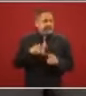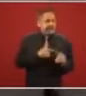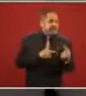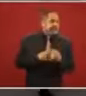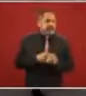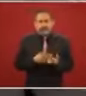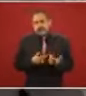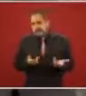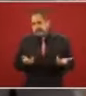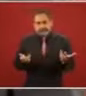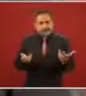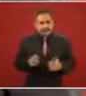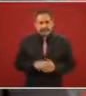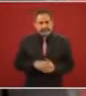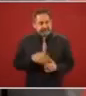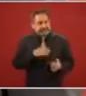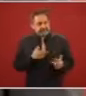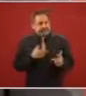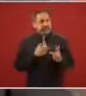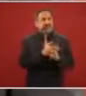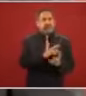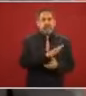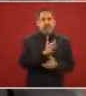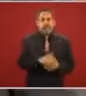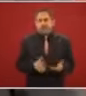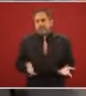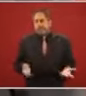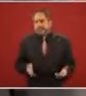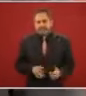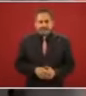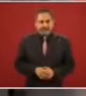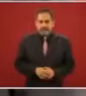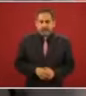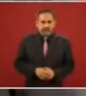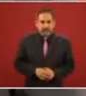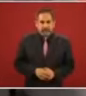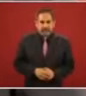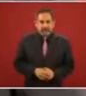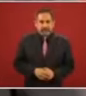crímenes que tienen que ver con